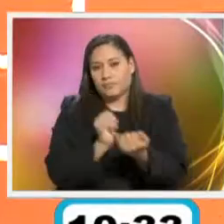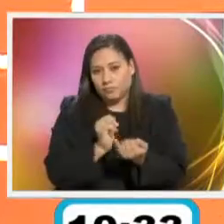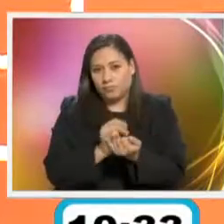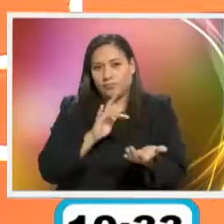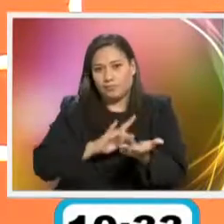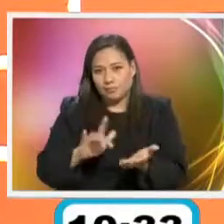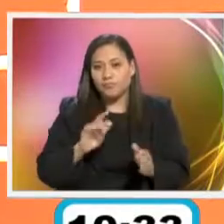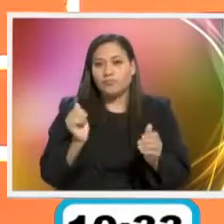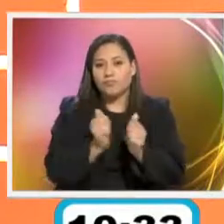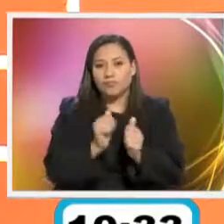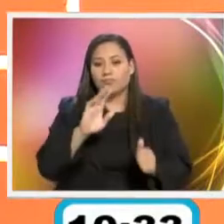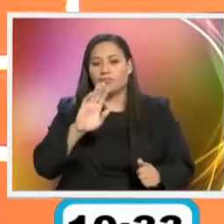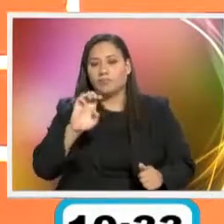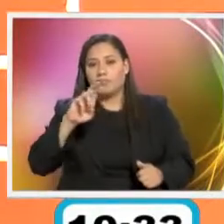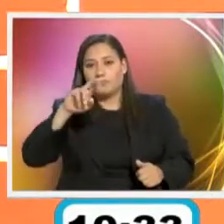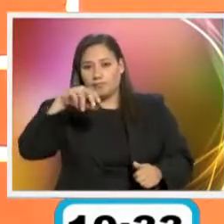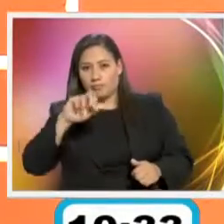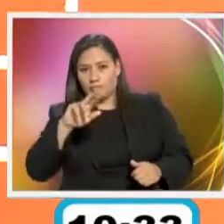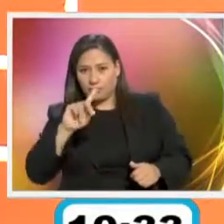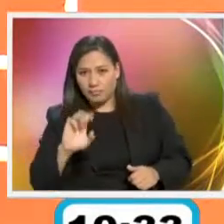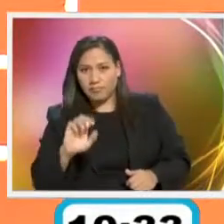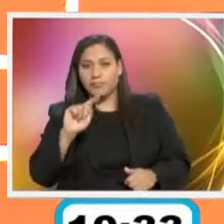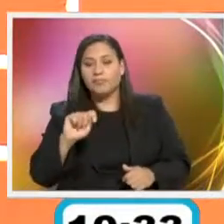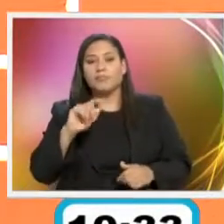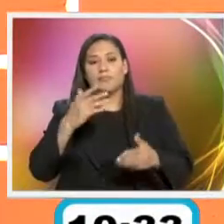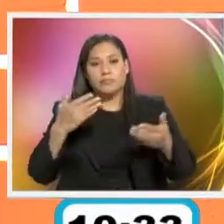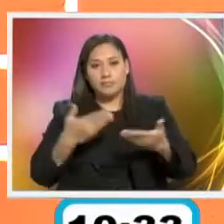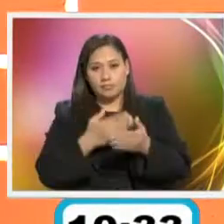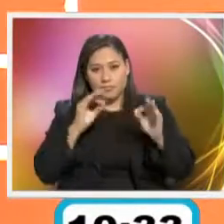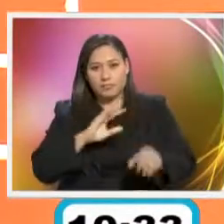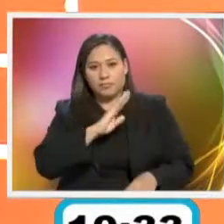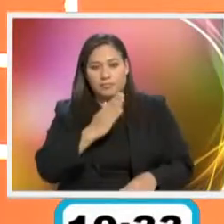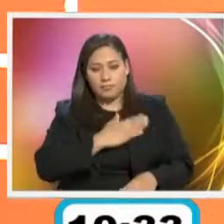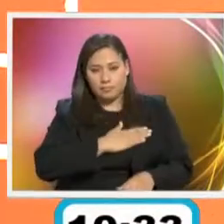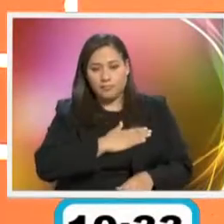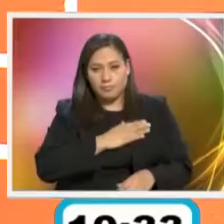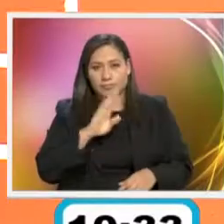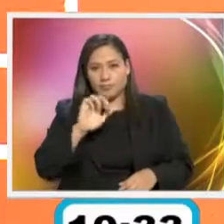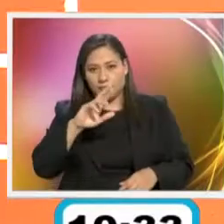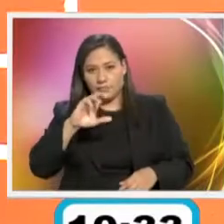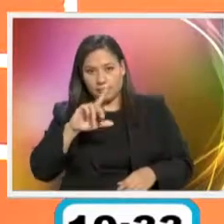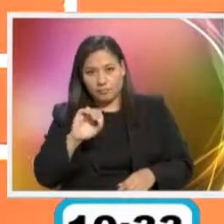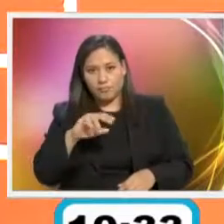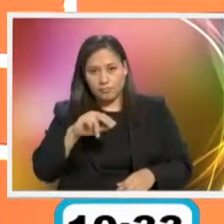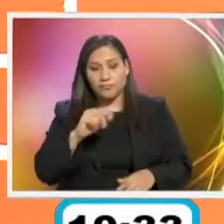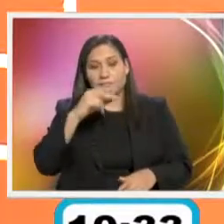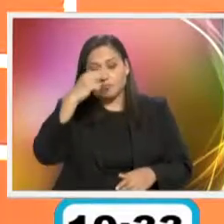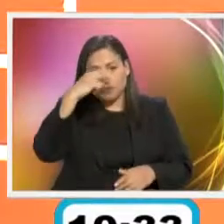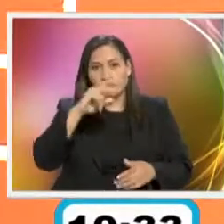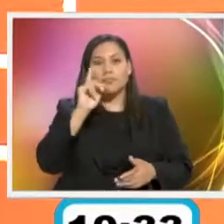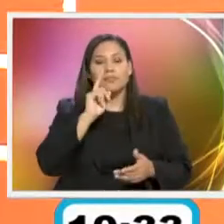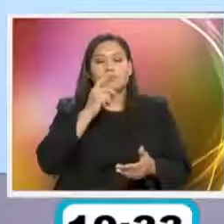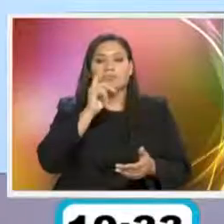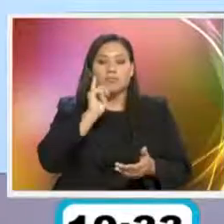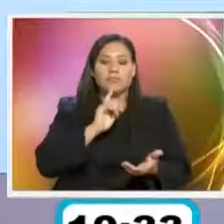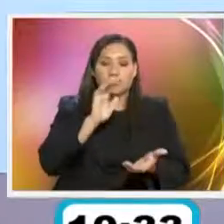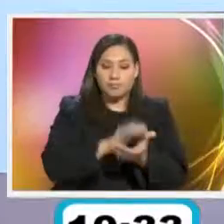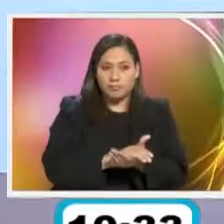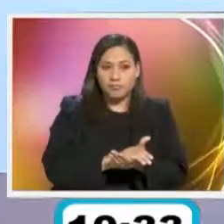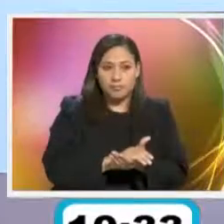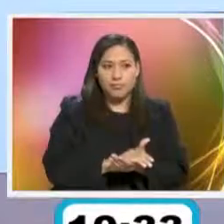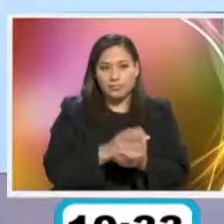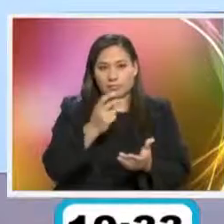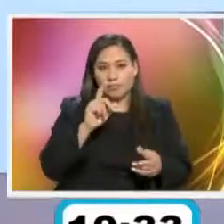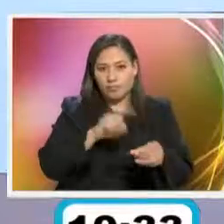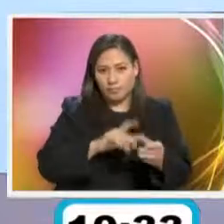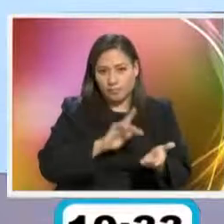participando con Bernadette Pujals. Ella es de Barcelona, se casa con un mexicano y por eso es que tiene esta participación con. ¿Cómo crees